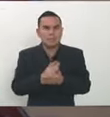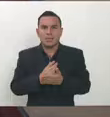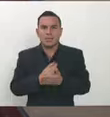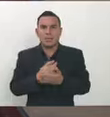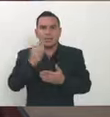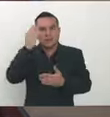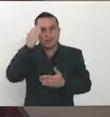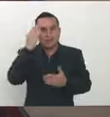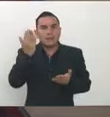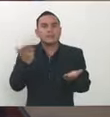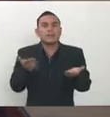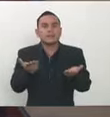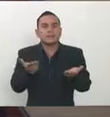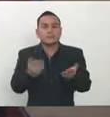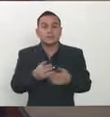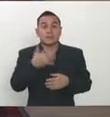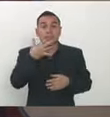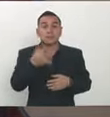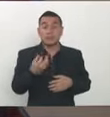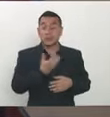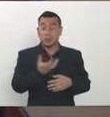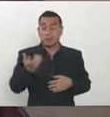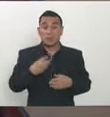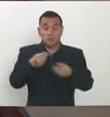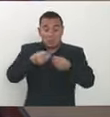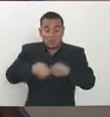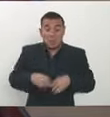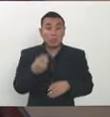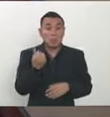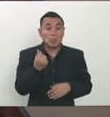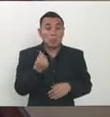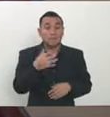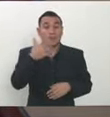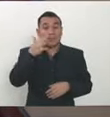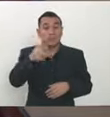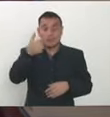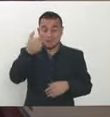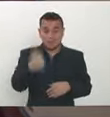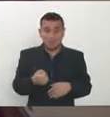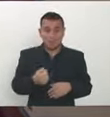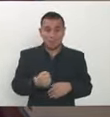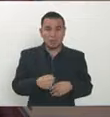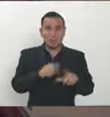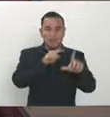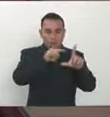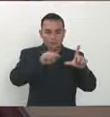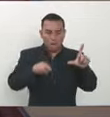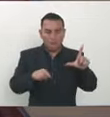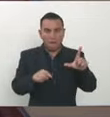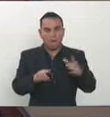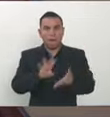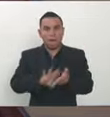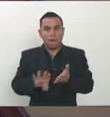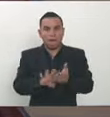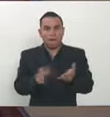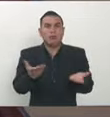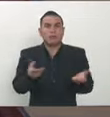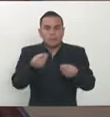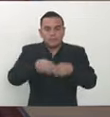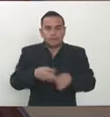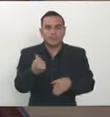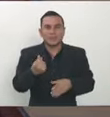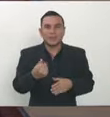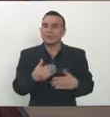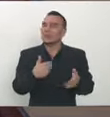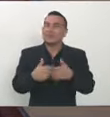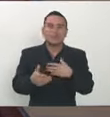todavía estamos pensando en que si vamos a perder dinero, o que si este mes no me va a ir tan bien, o que el balance del año me va a salir en rojo. Hombre, de